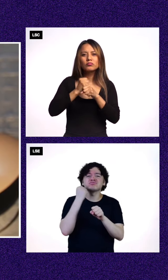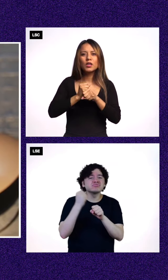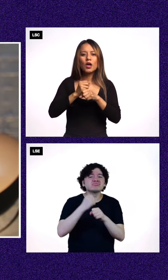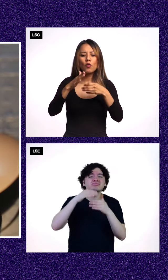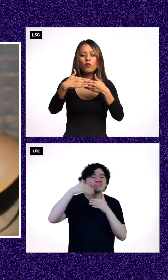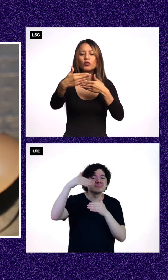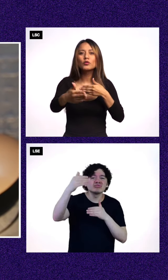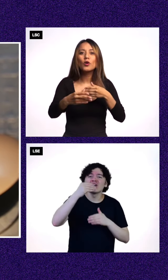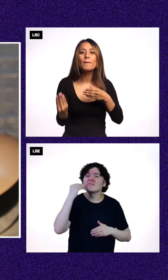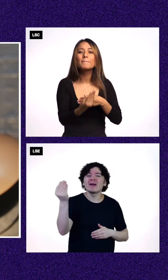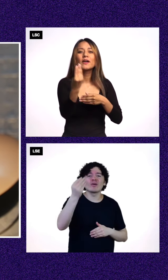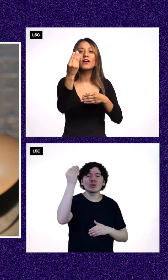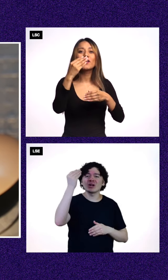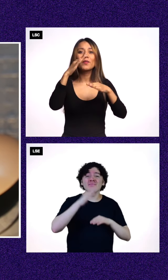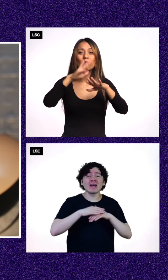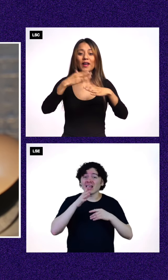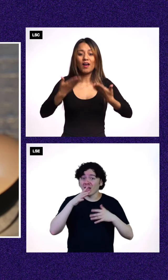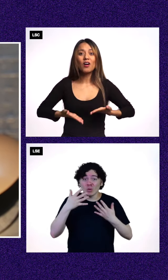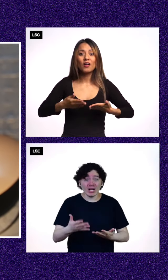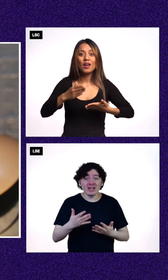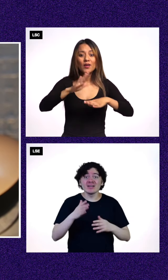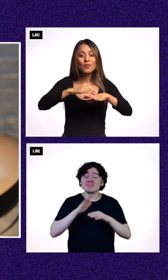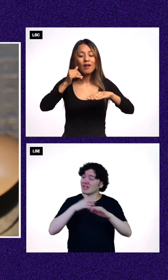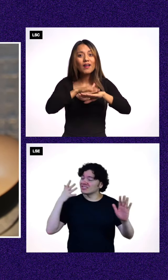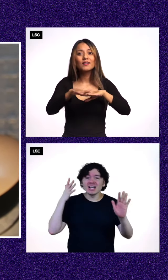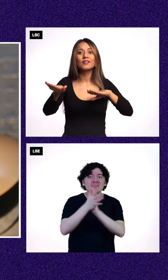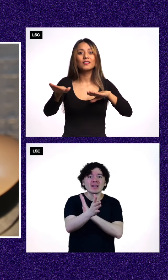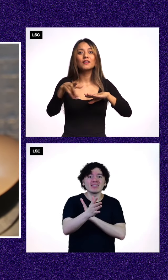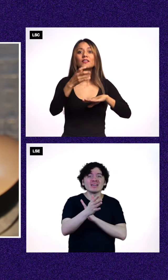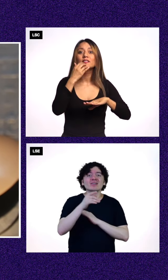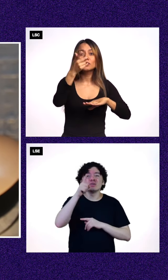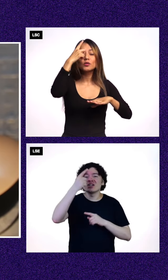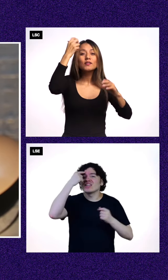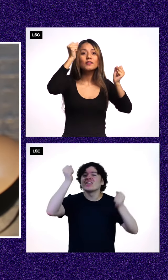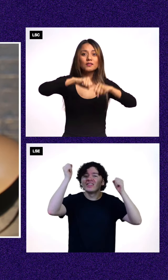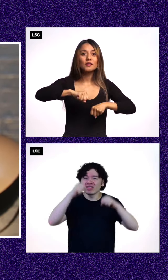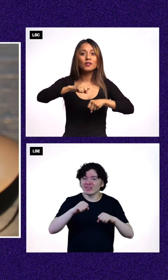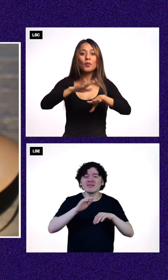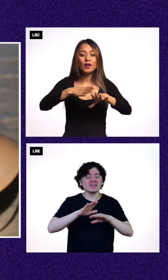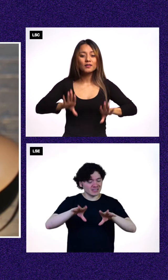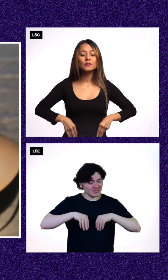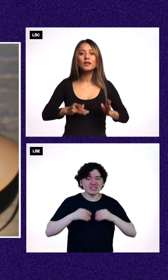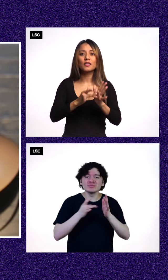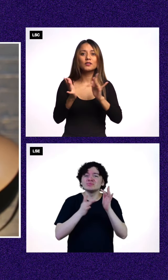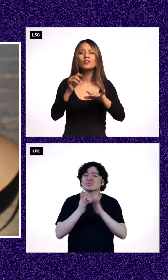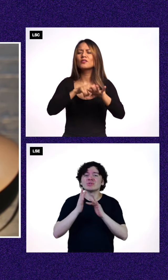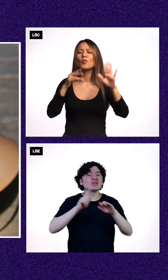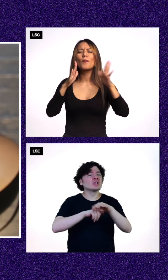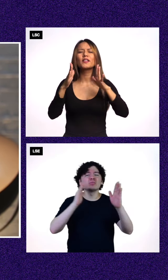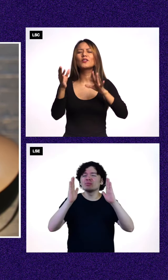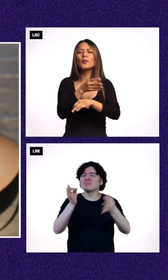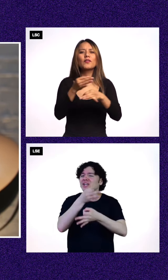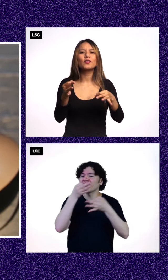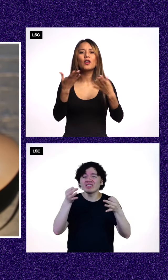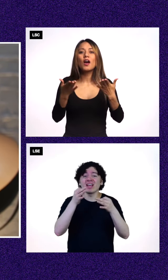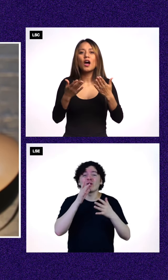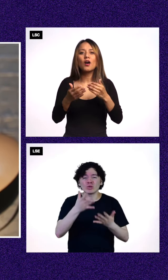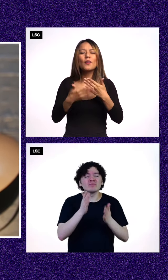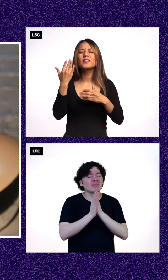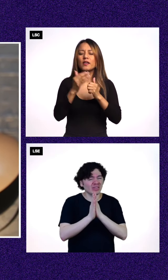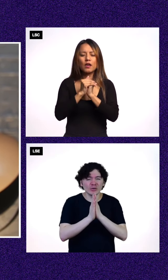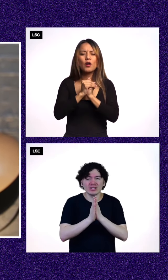ahora y para toda la eternidad. ¿Has tomado alguna vez esta decisión de recibir a Jesús? Es el momento perfecto. Voy a hacer una oración ahora mismo,